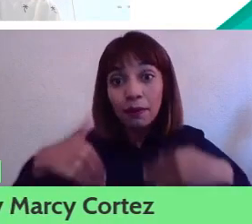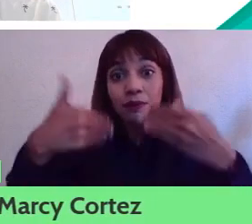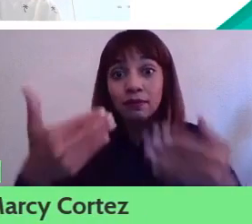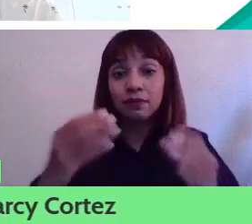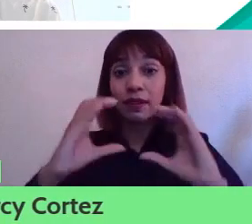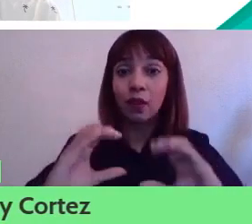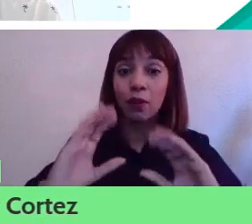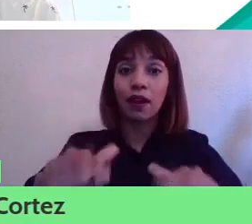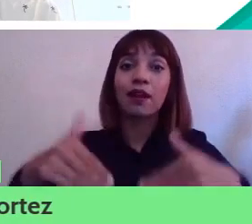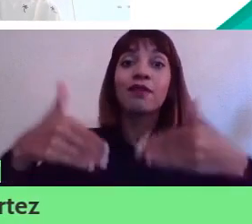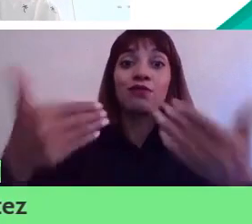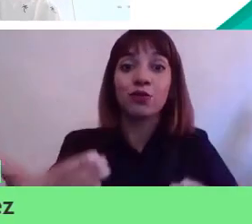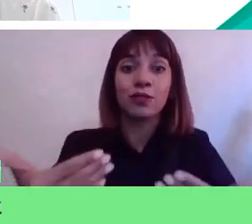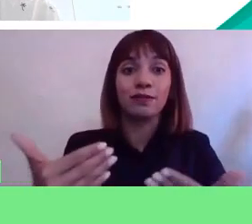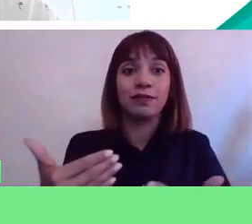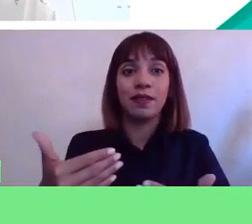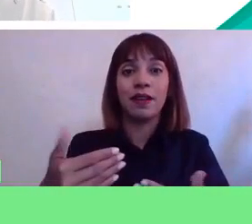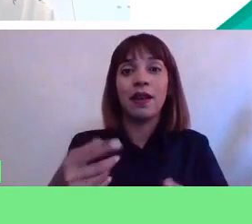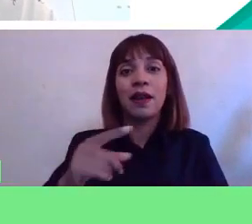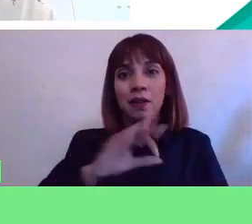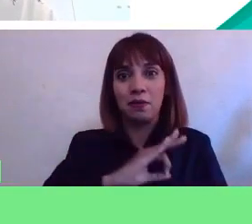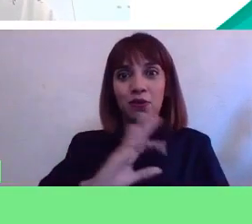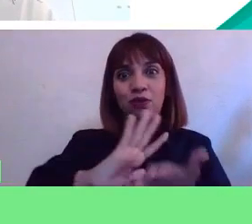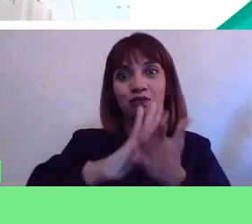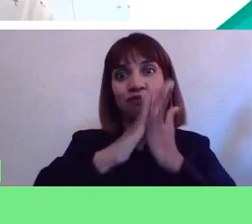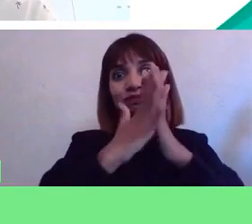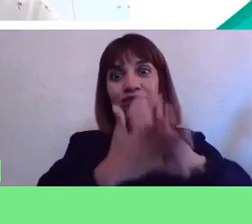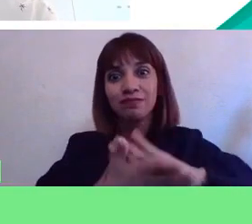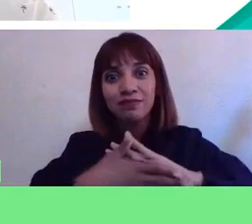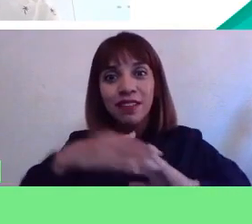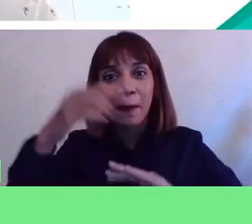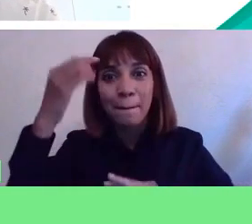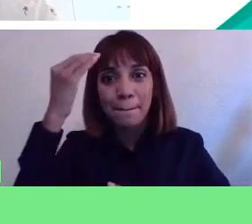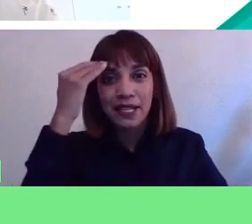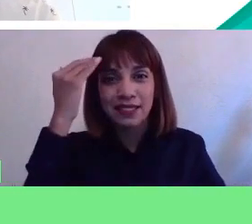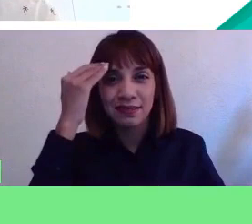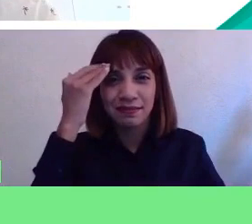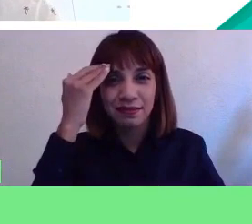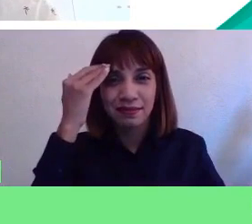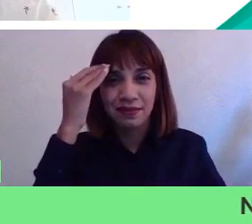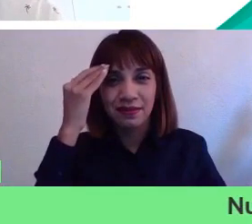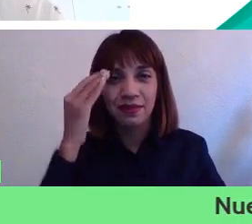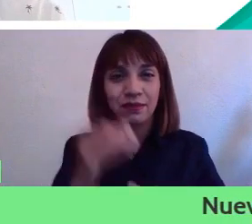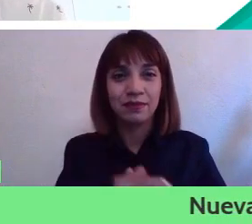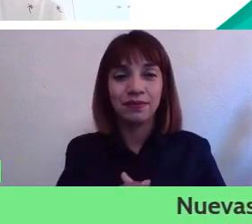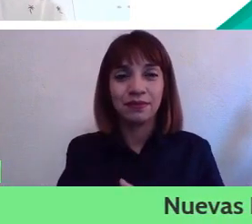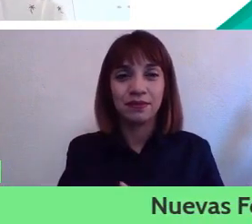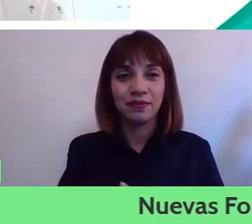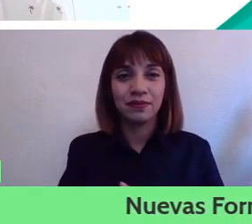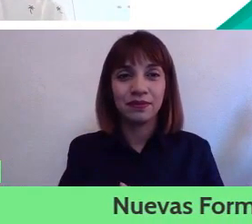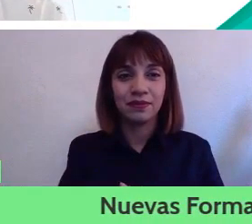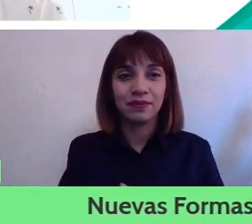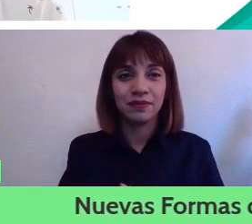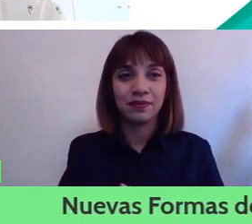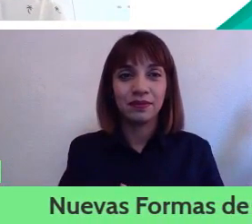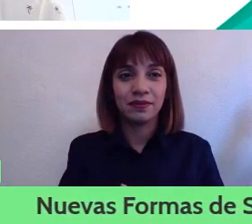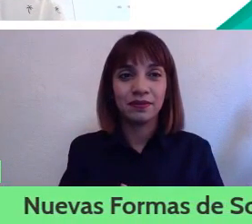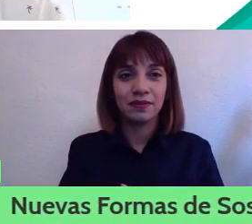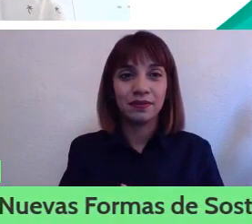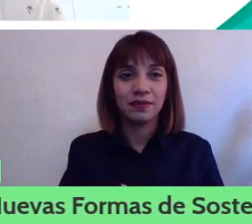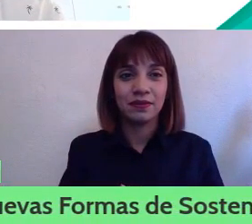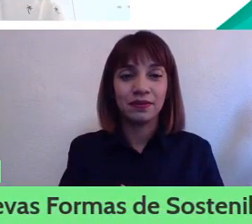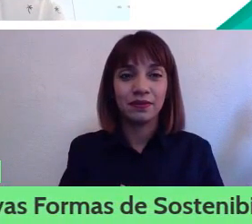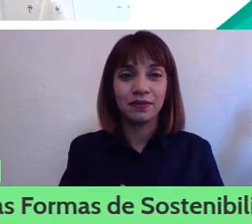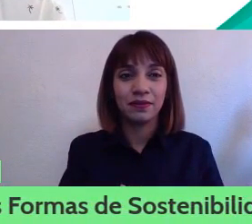parte de esa mentalidad también de cultura organizacional y de cómo nos cuidamos hacia adentro es algo